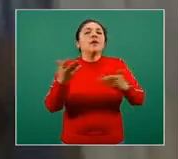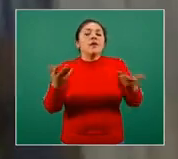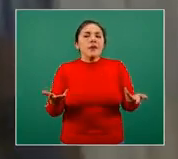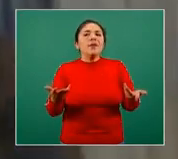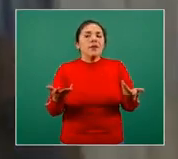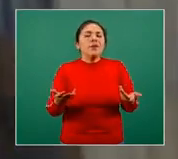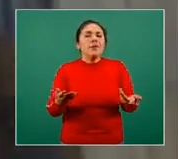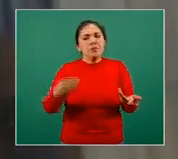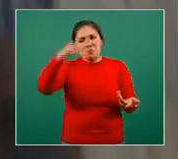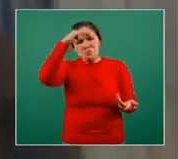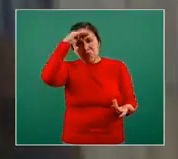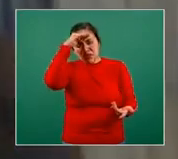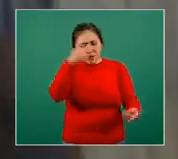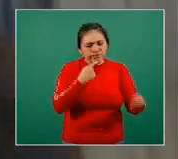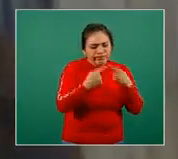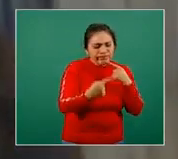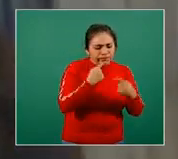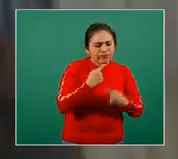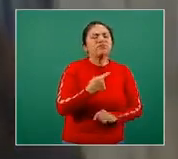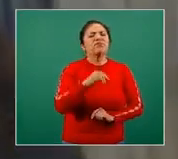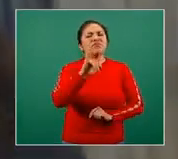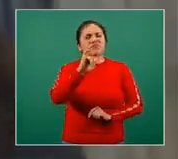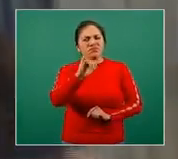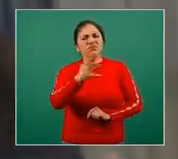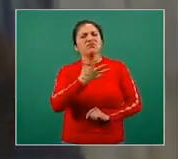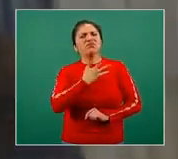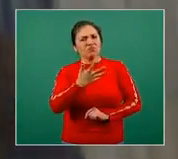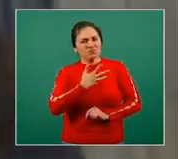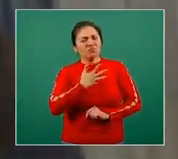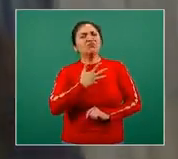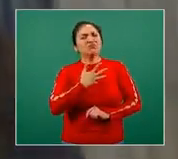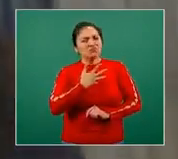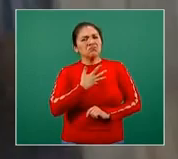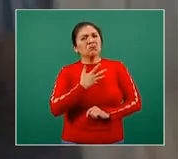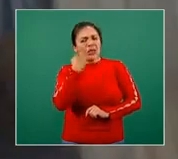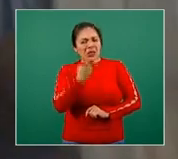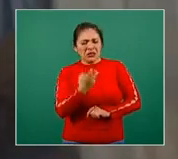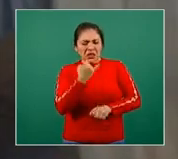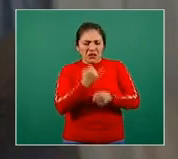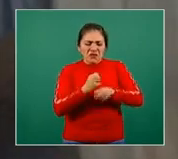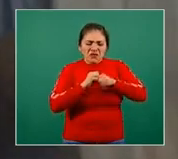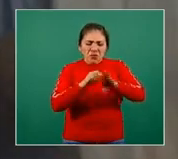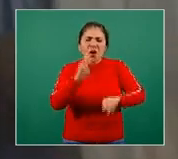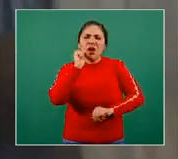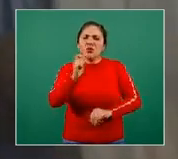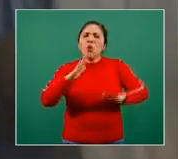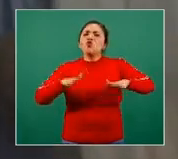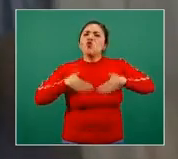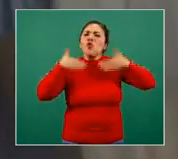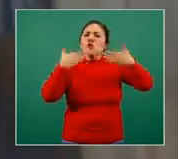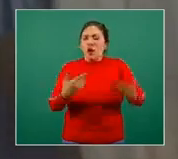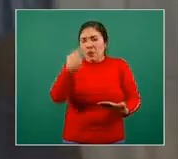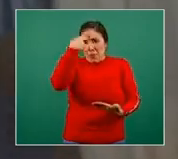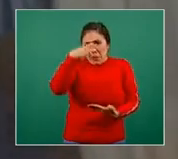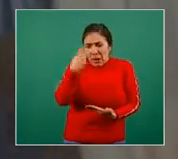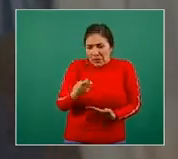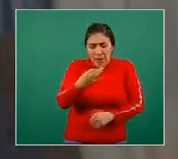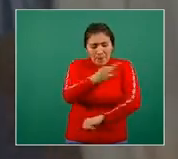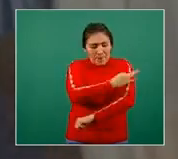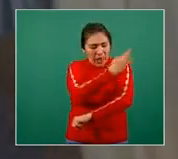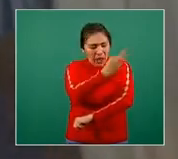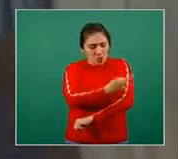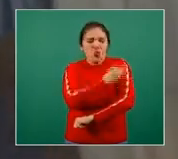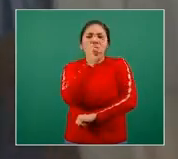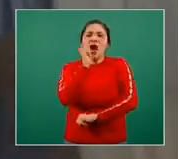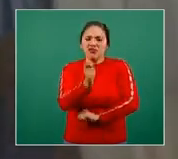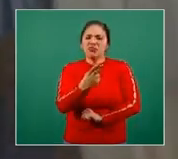se considera que existe información confiable tanto para la eficacia como para la